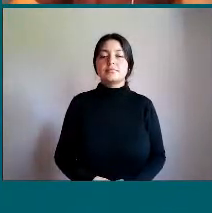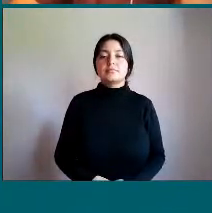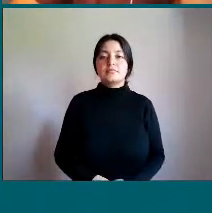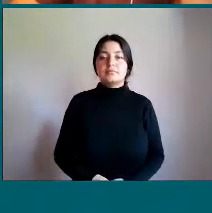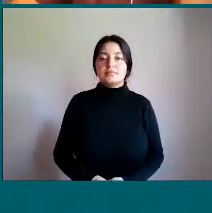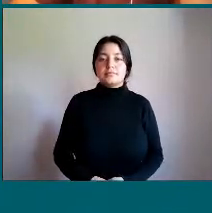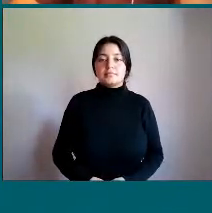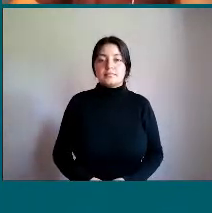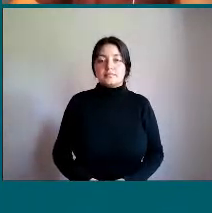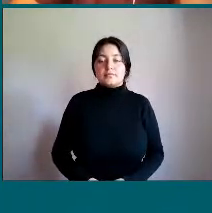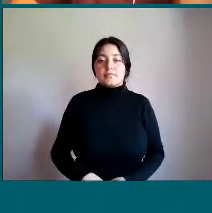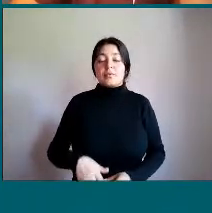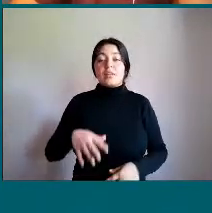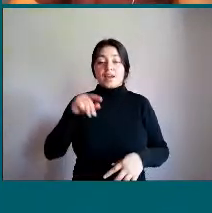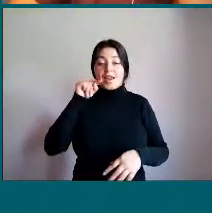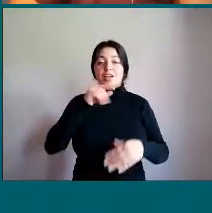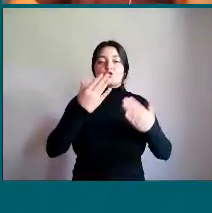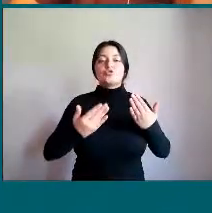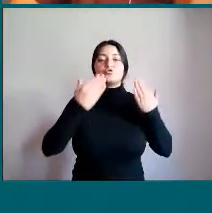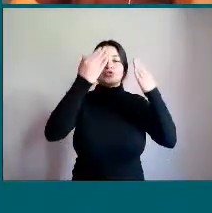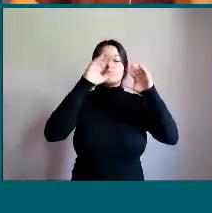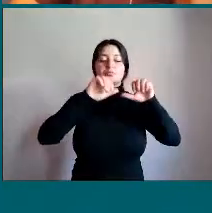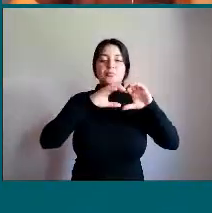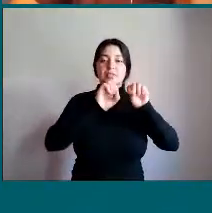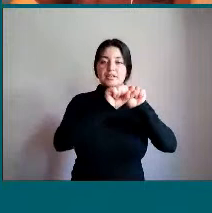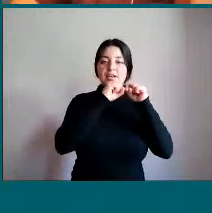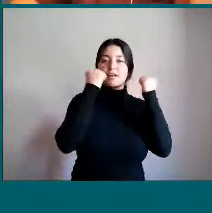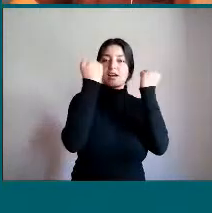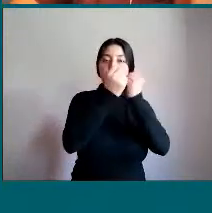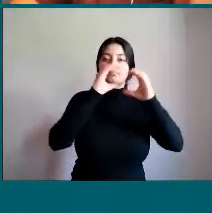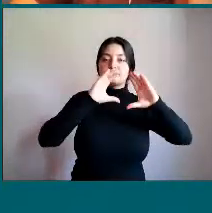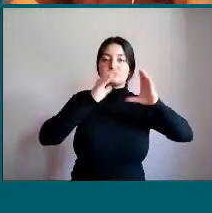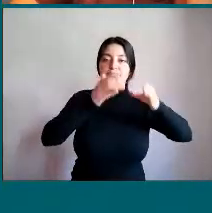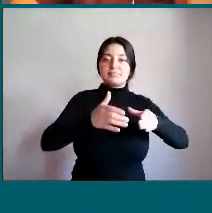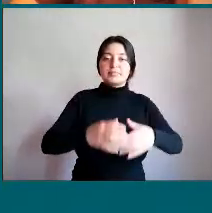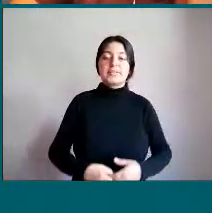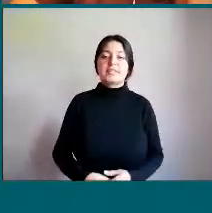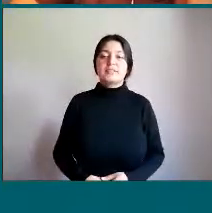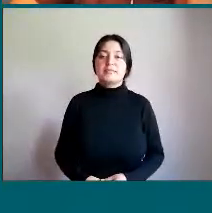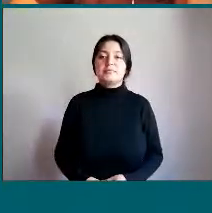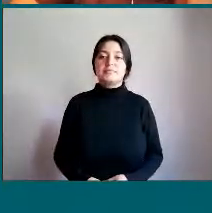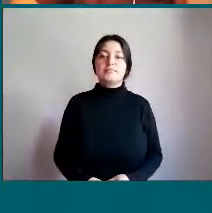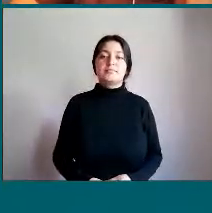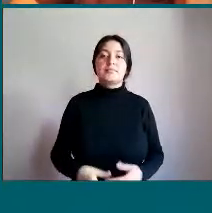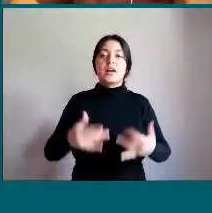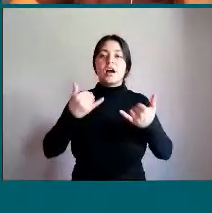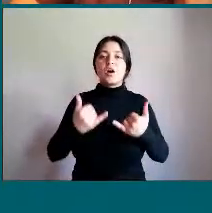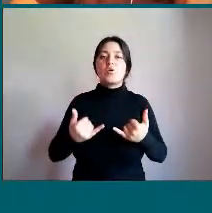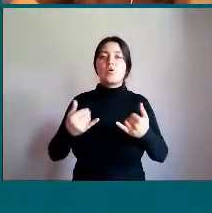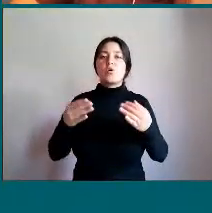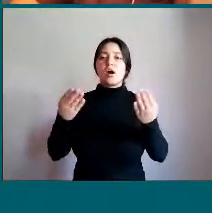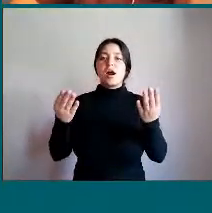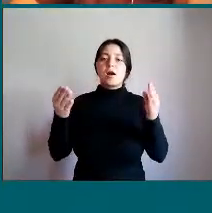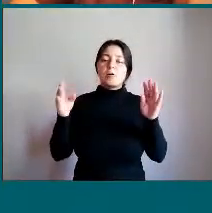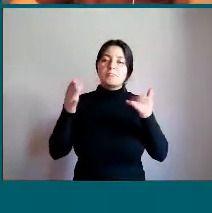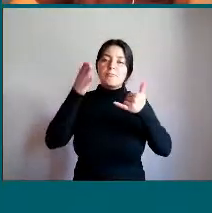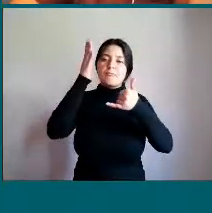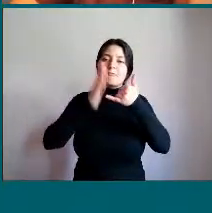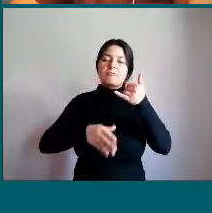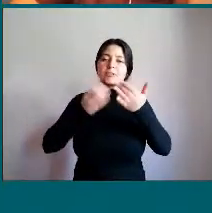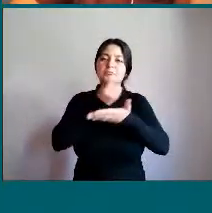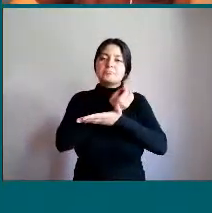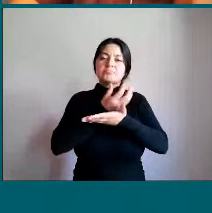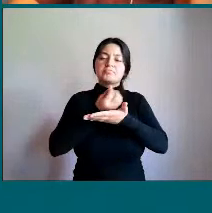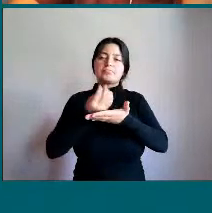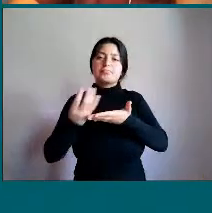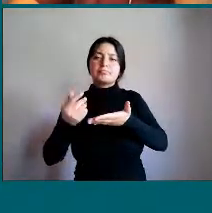muy útiles en el aula. Y voy a cerrar con un diagrama que nos va a ayudar a entender cómo cambiando esta